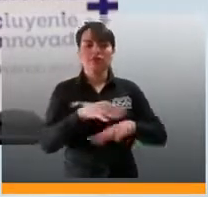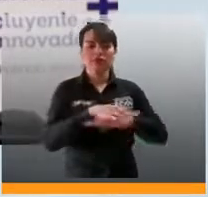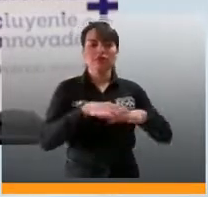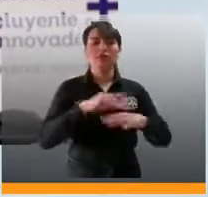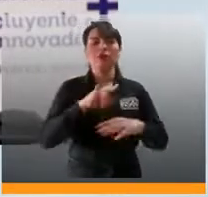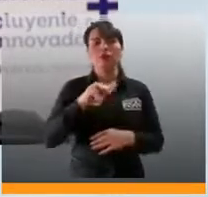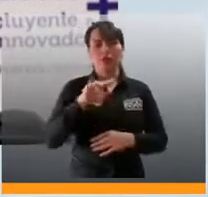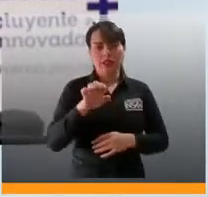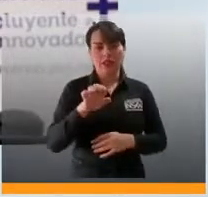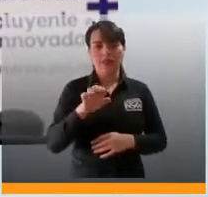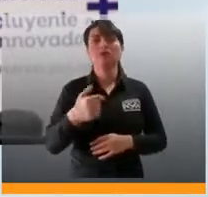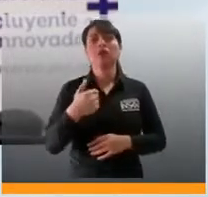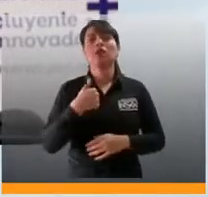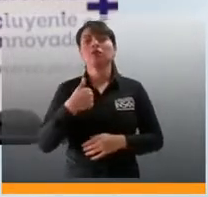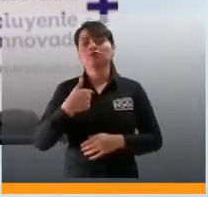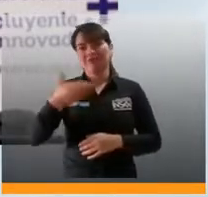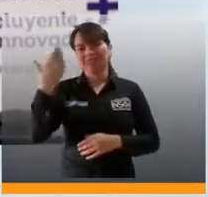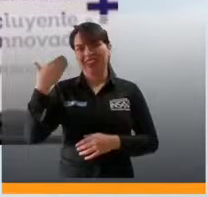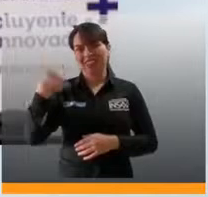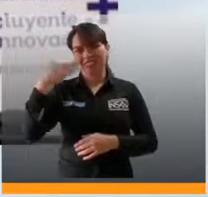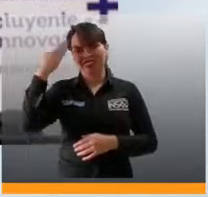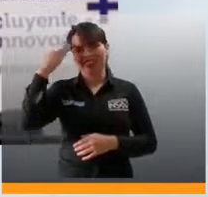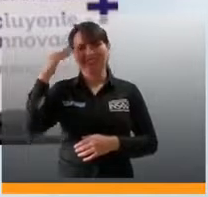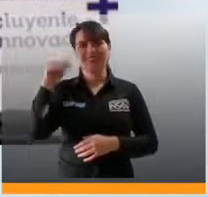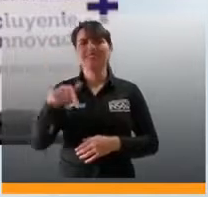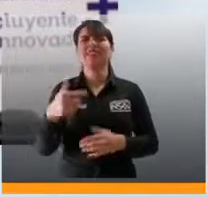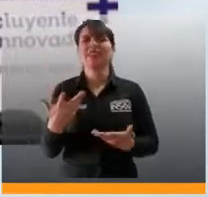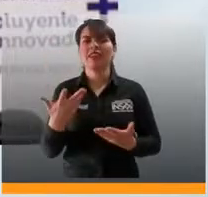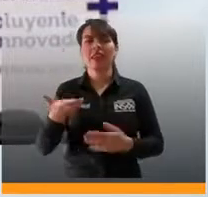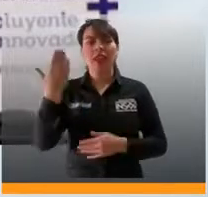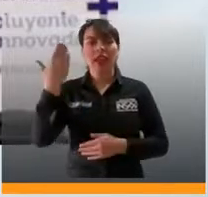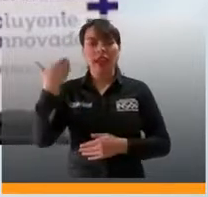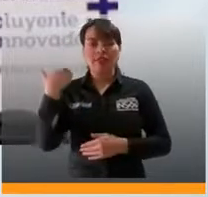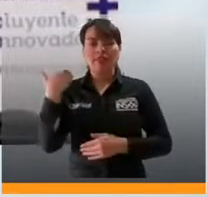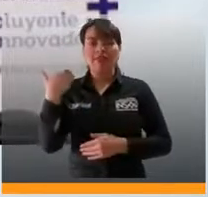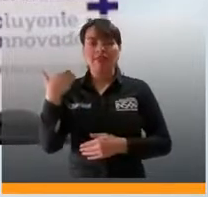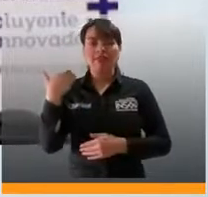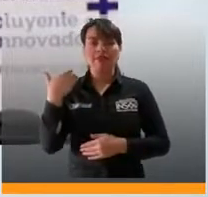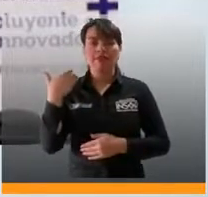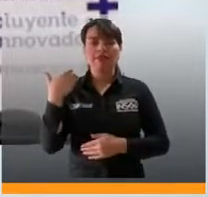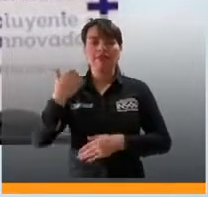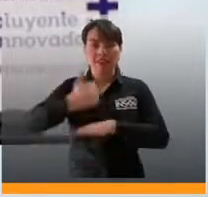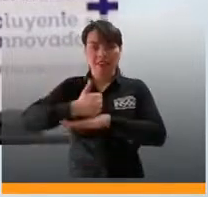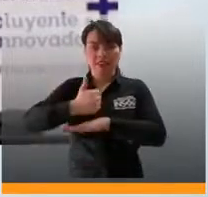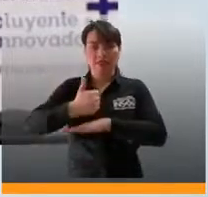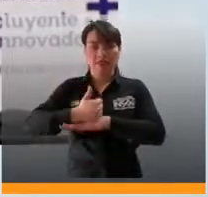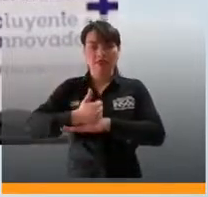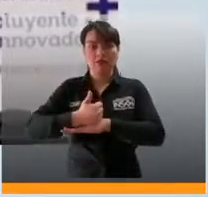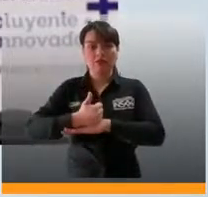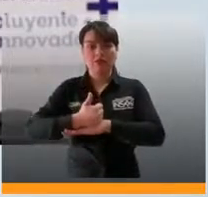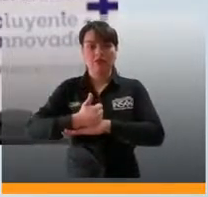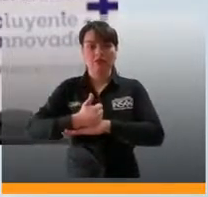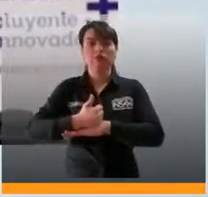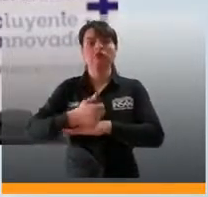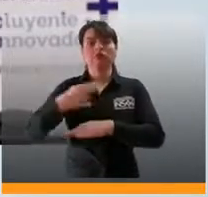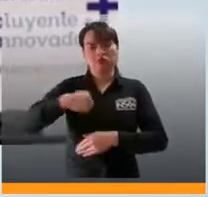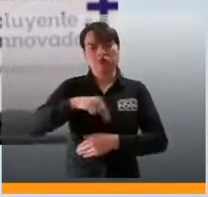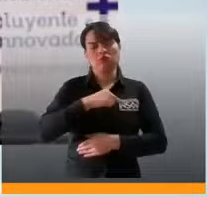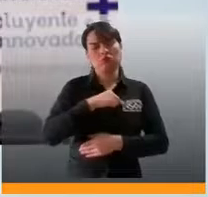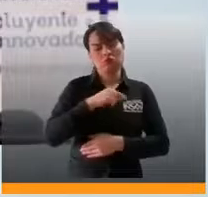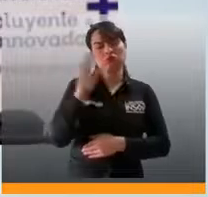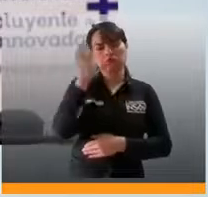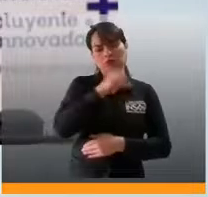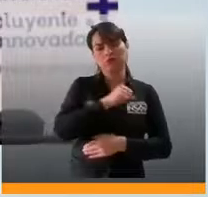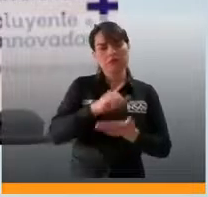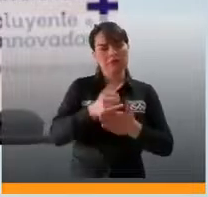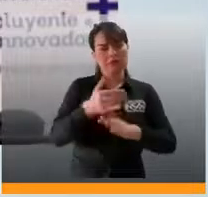en línea de lo que señalaba el rector anterior, pues nosotros creemos que usted lo preguntaba